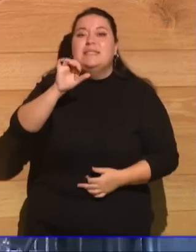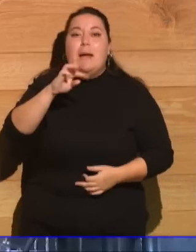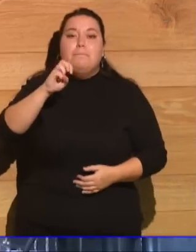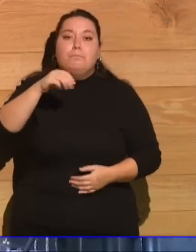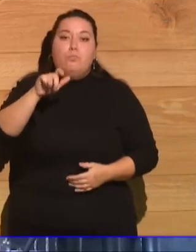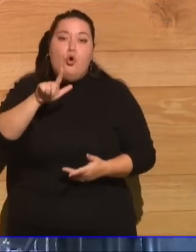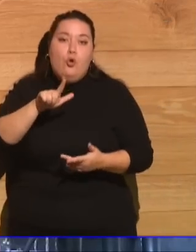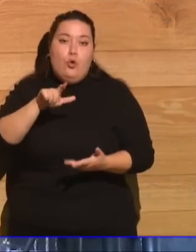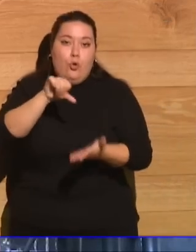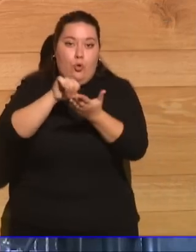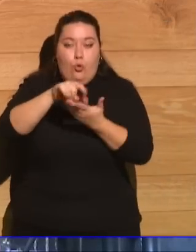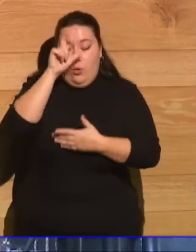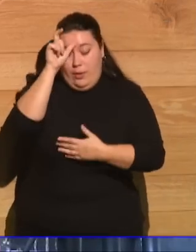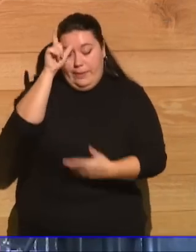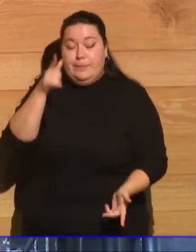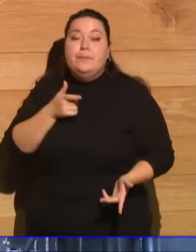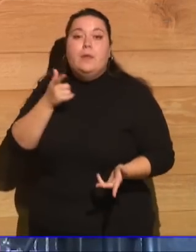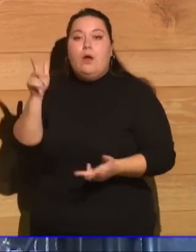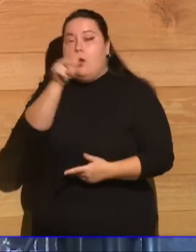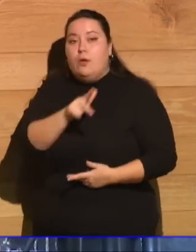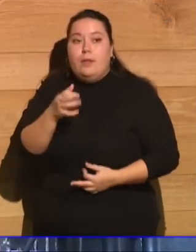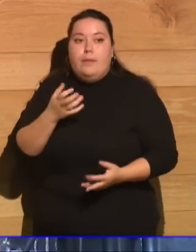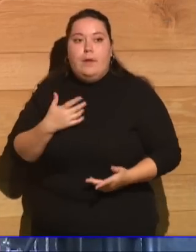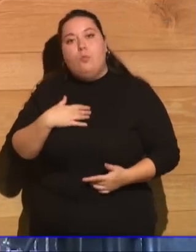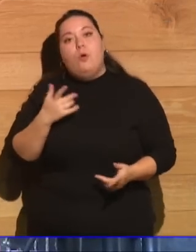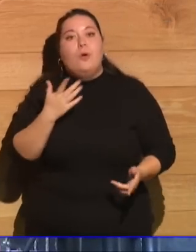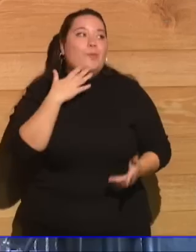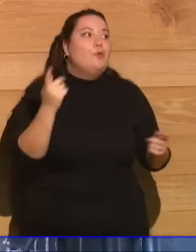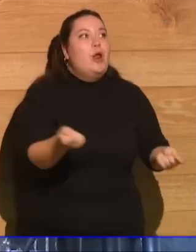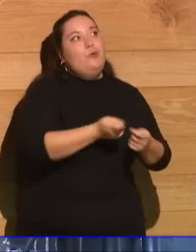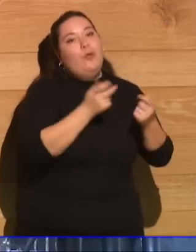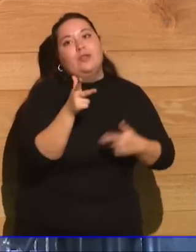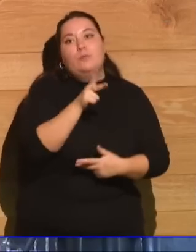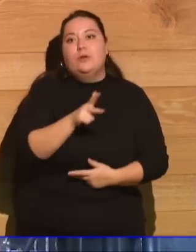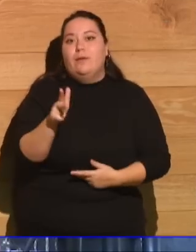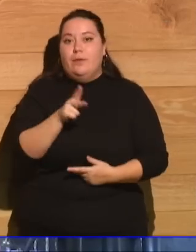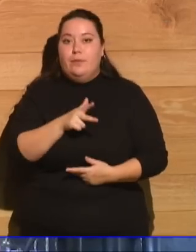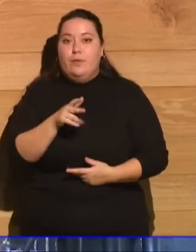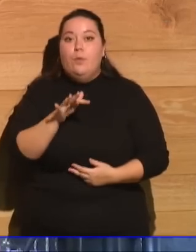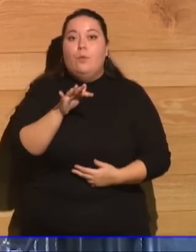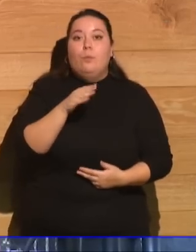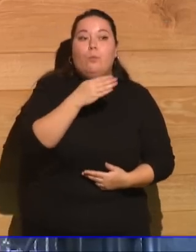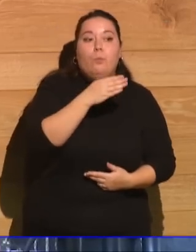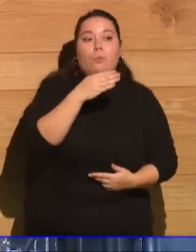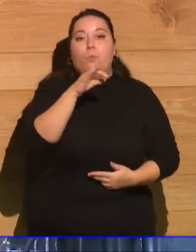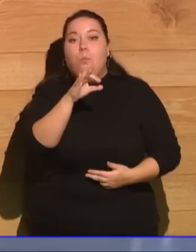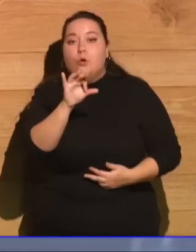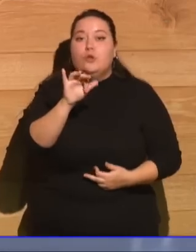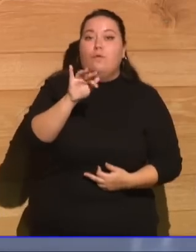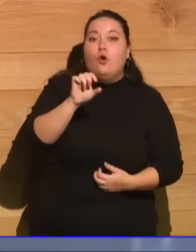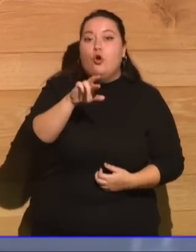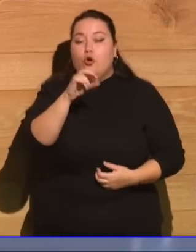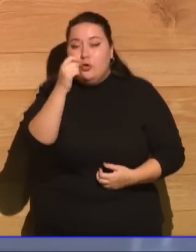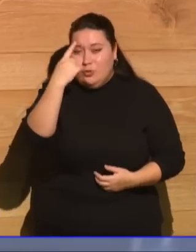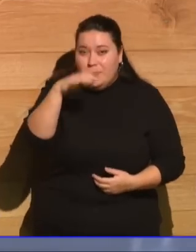los exteriores, fingieron que estaban rodando un anuncio en el Bósforo. A ver si adivinas dónde está el Bósforo, Javi. El Bósforo es